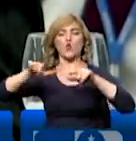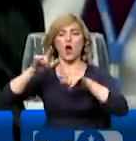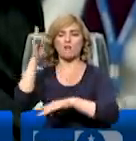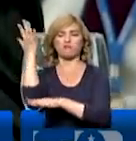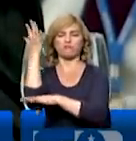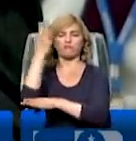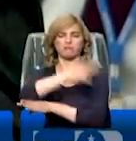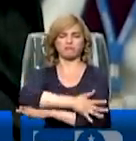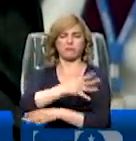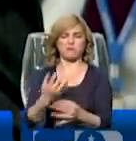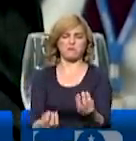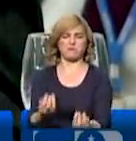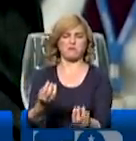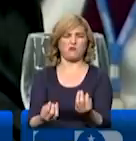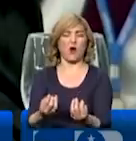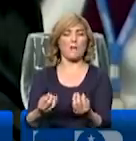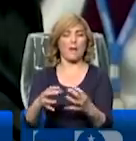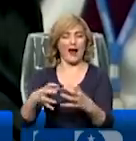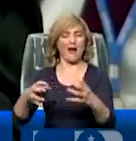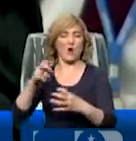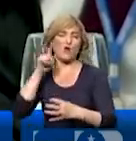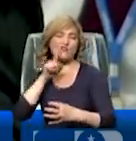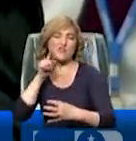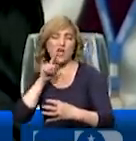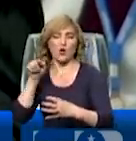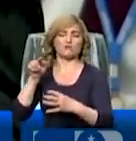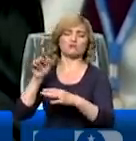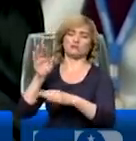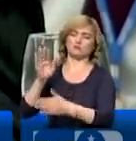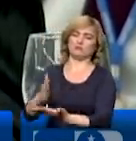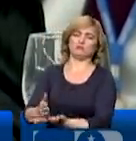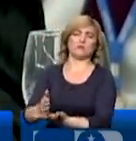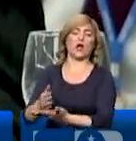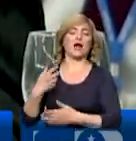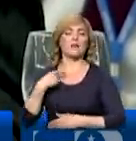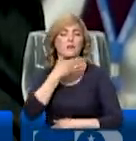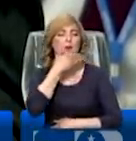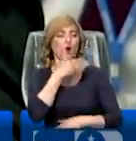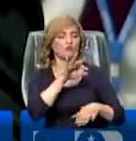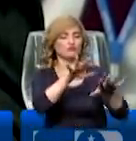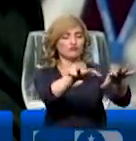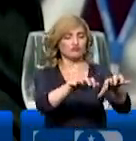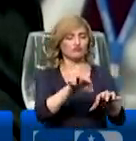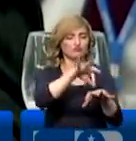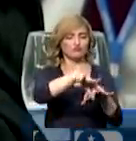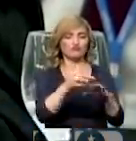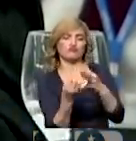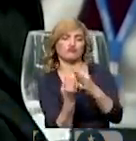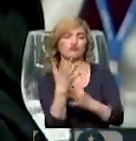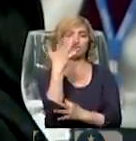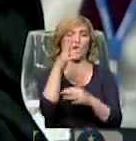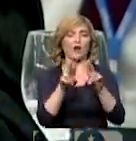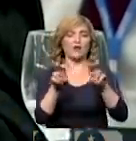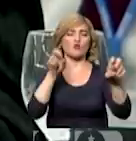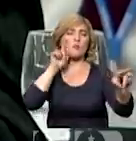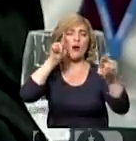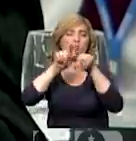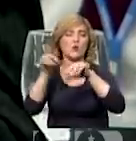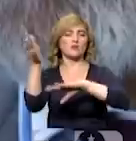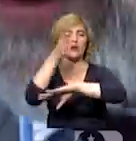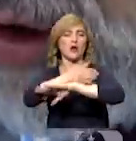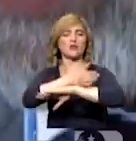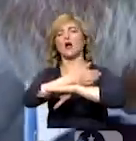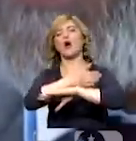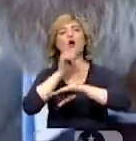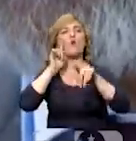protegidas y ejercer más control a la reforestación y restauración natural, según lo que se acordó en el Pacto de